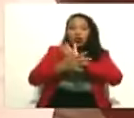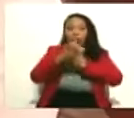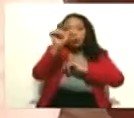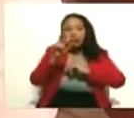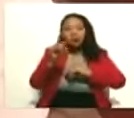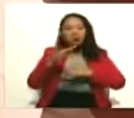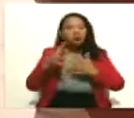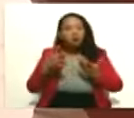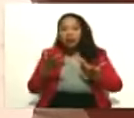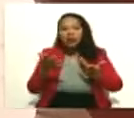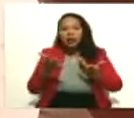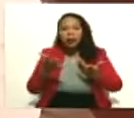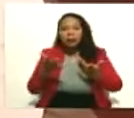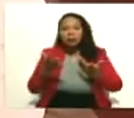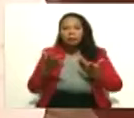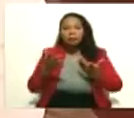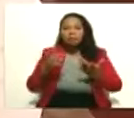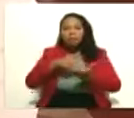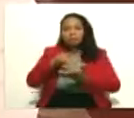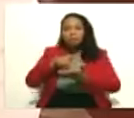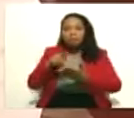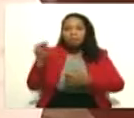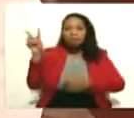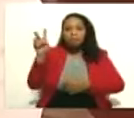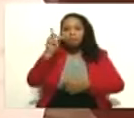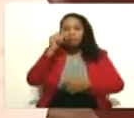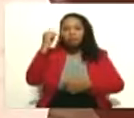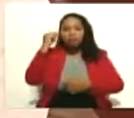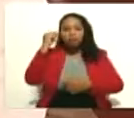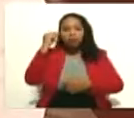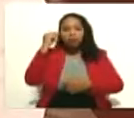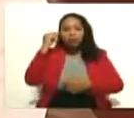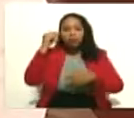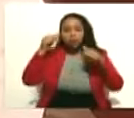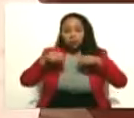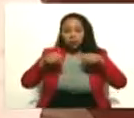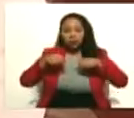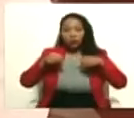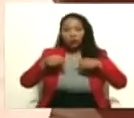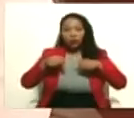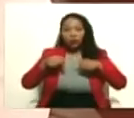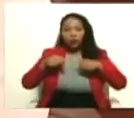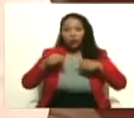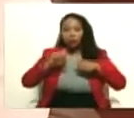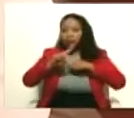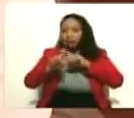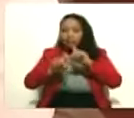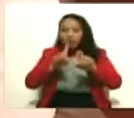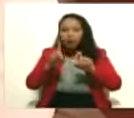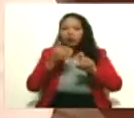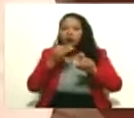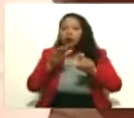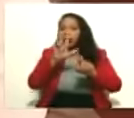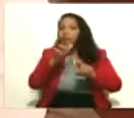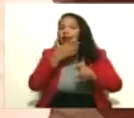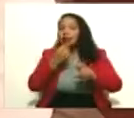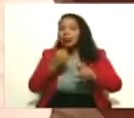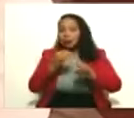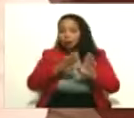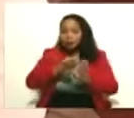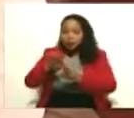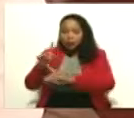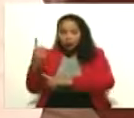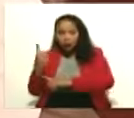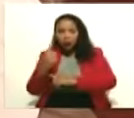le hace la participación de los venezolanos y venezolanas en este referendo? Eso por un lado. Por el otro,